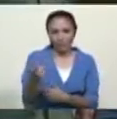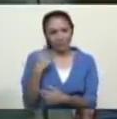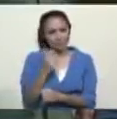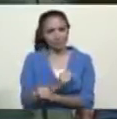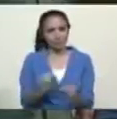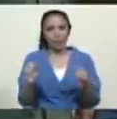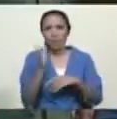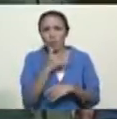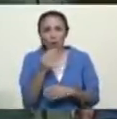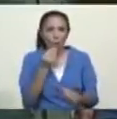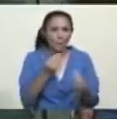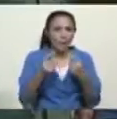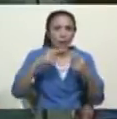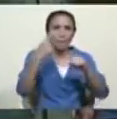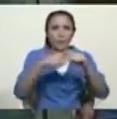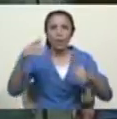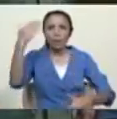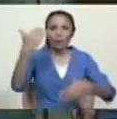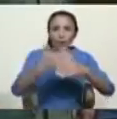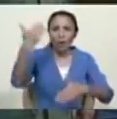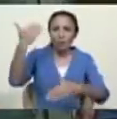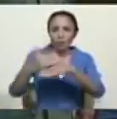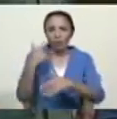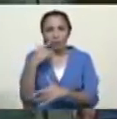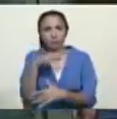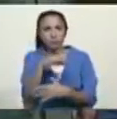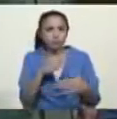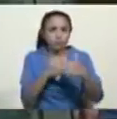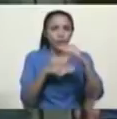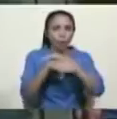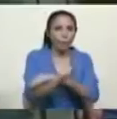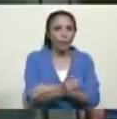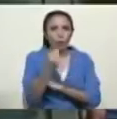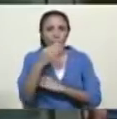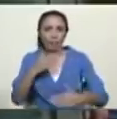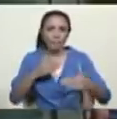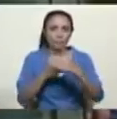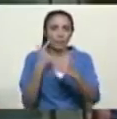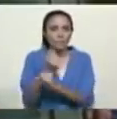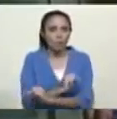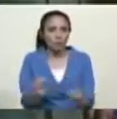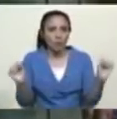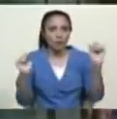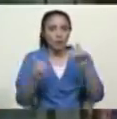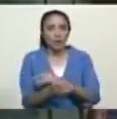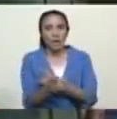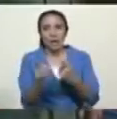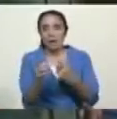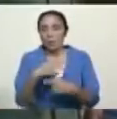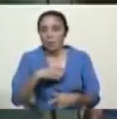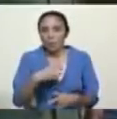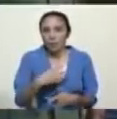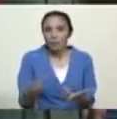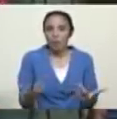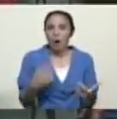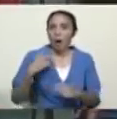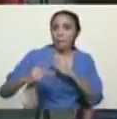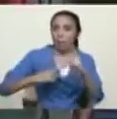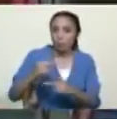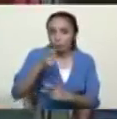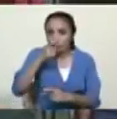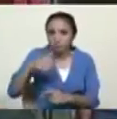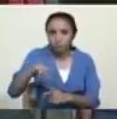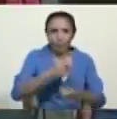hay comida, pero nos bloquean las cuentas y nos impiden comprar comida. No le permiten a los que producen